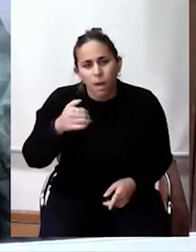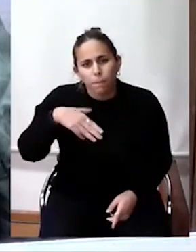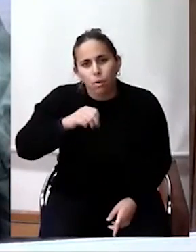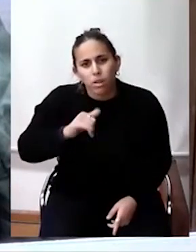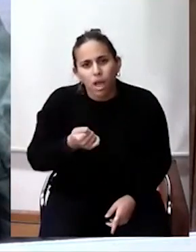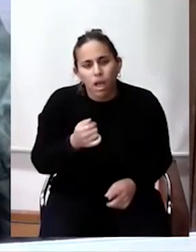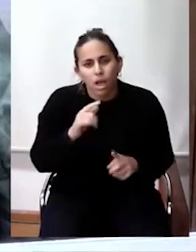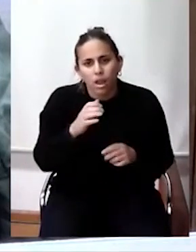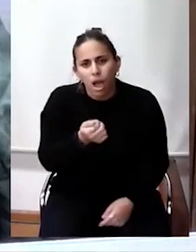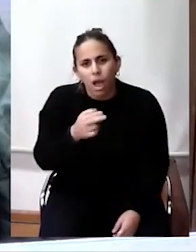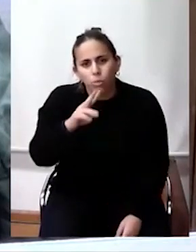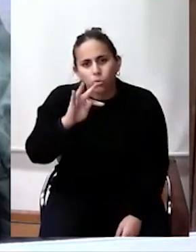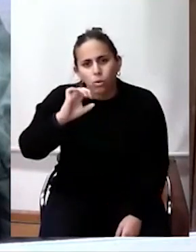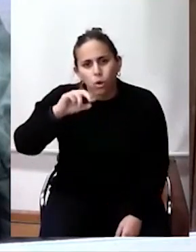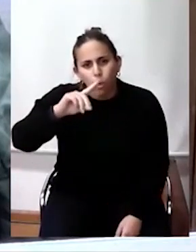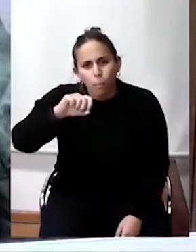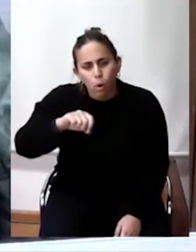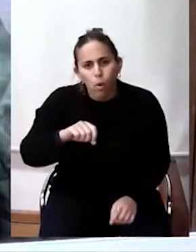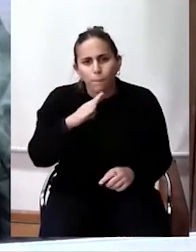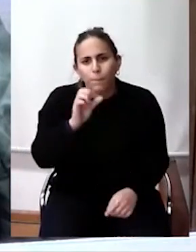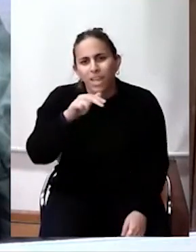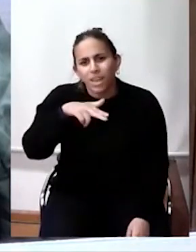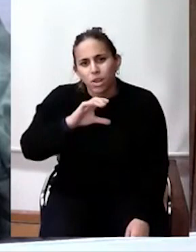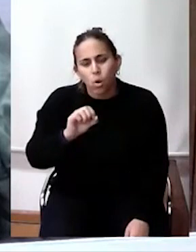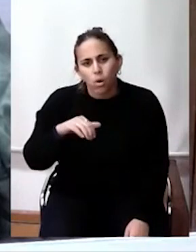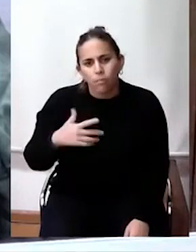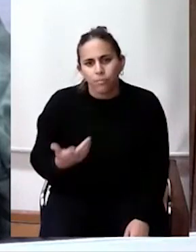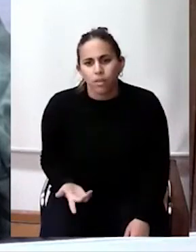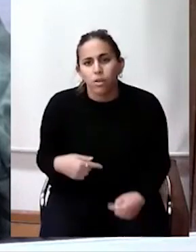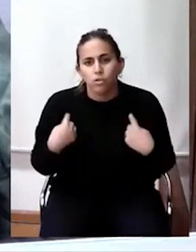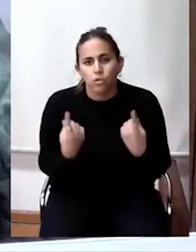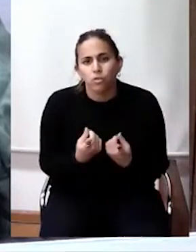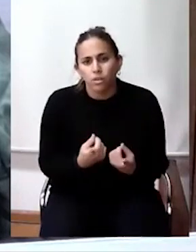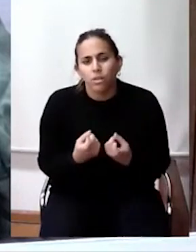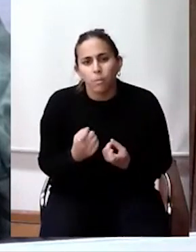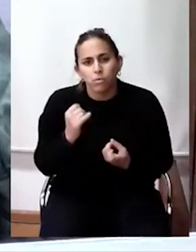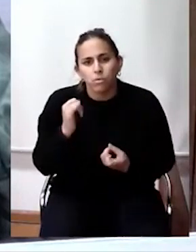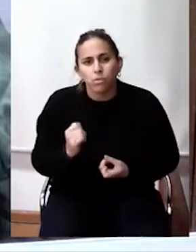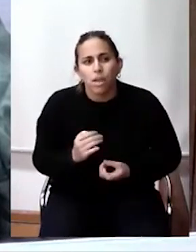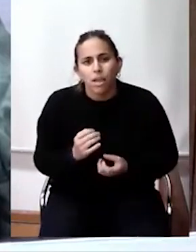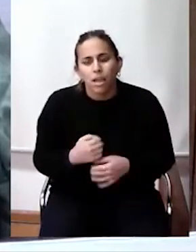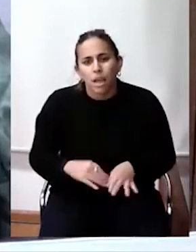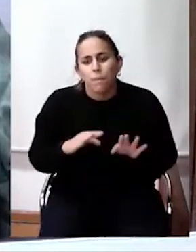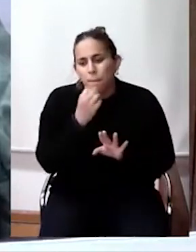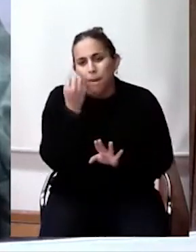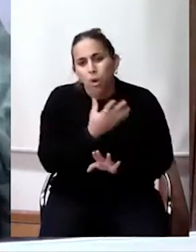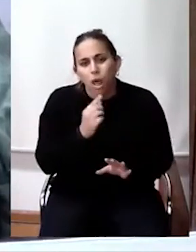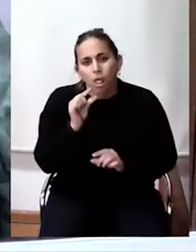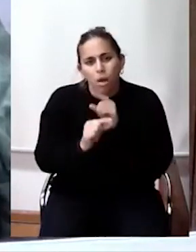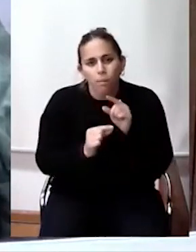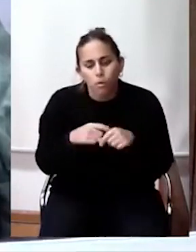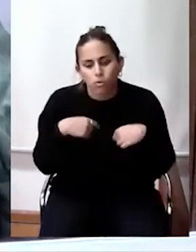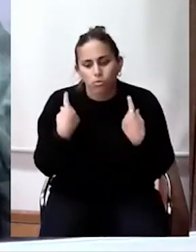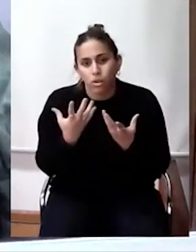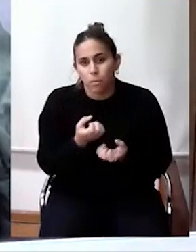en autódromo en penino Y lamentablemente tenemos que tratar de mejorar Si queremos llegar como